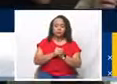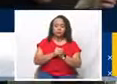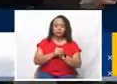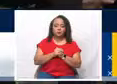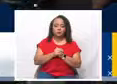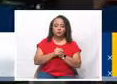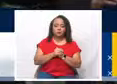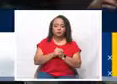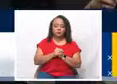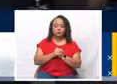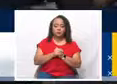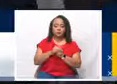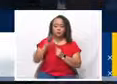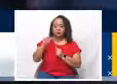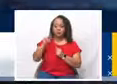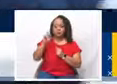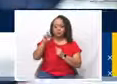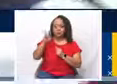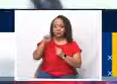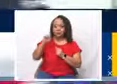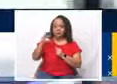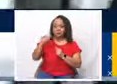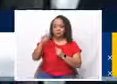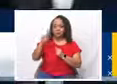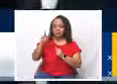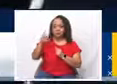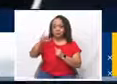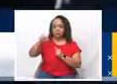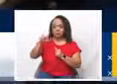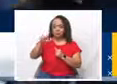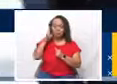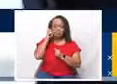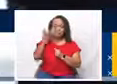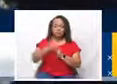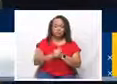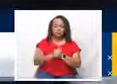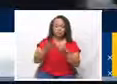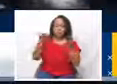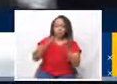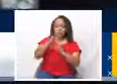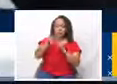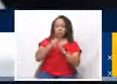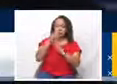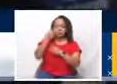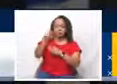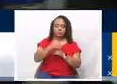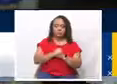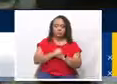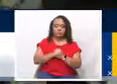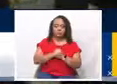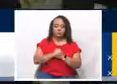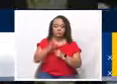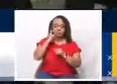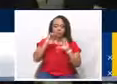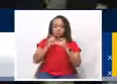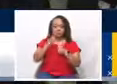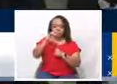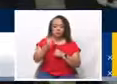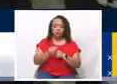esta TV42. Andrés Carvajal, presidente, vamos a escuchar las declaraciones. Del recibimiento y todo lo que viene para el Comité